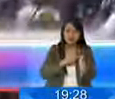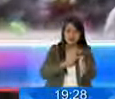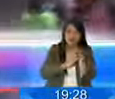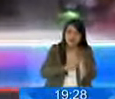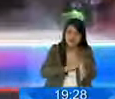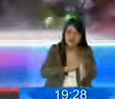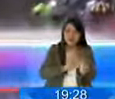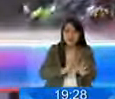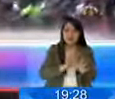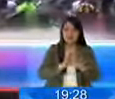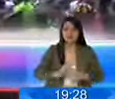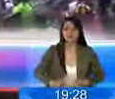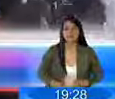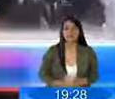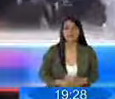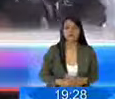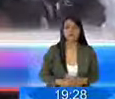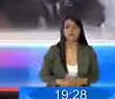pobres.